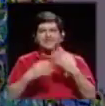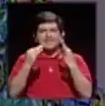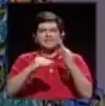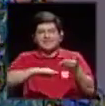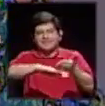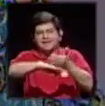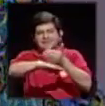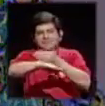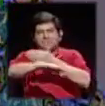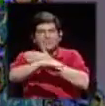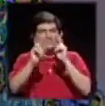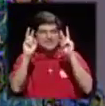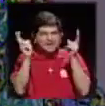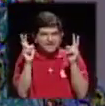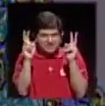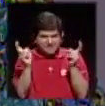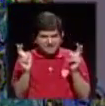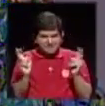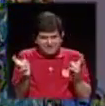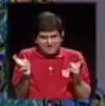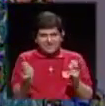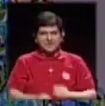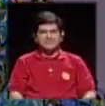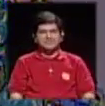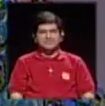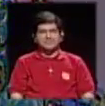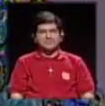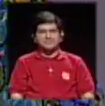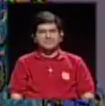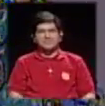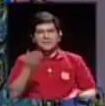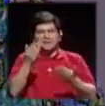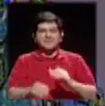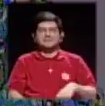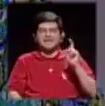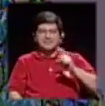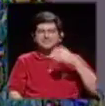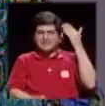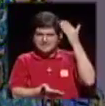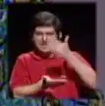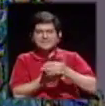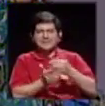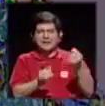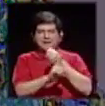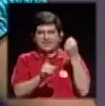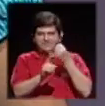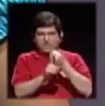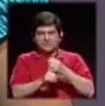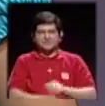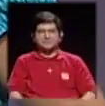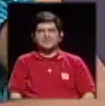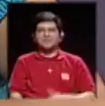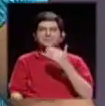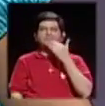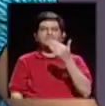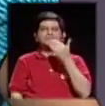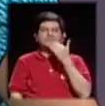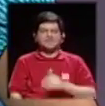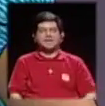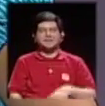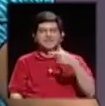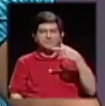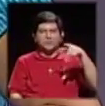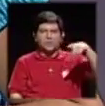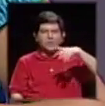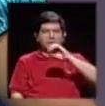avanzar en esa temática y que digamos un alto a la violencia. Bien, muchas gracias a Gloria y